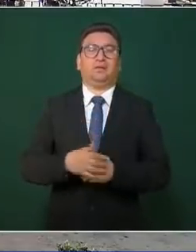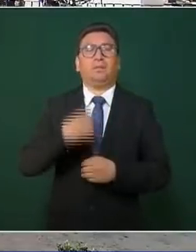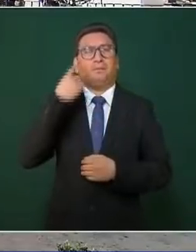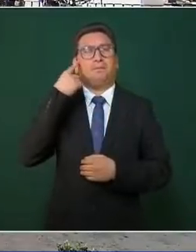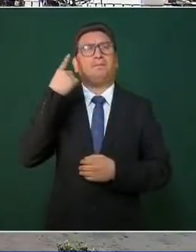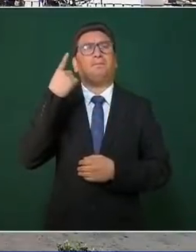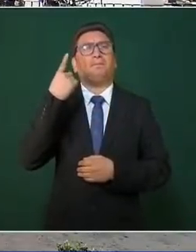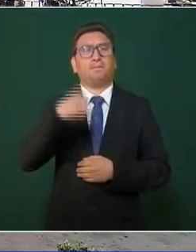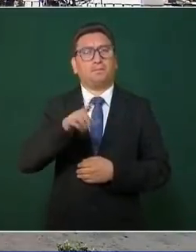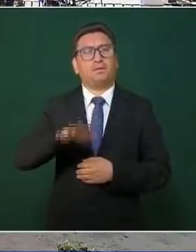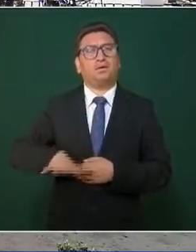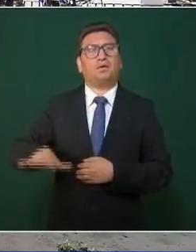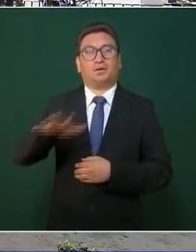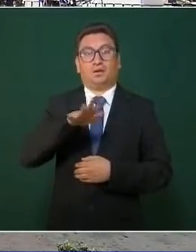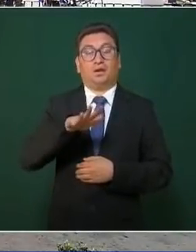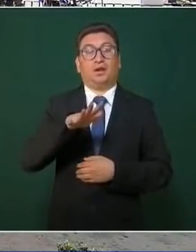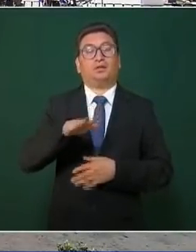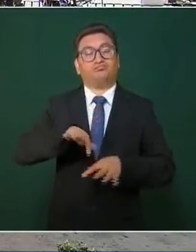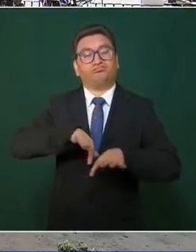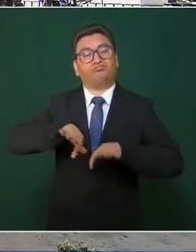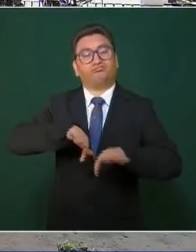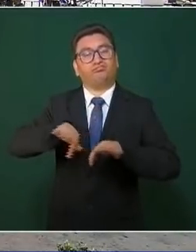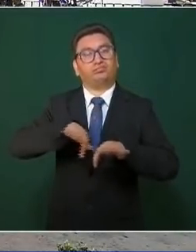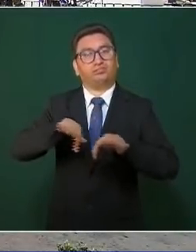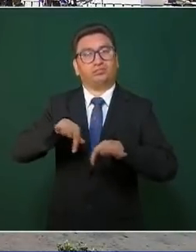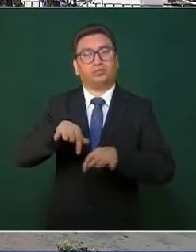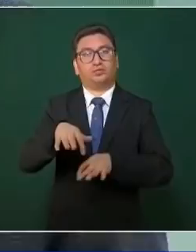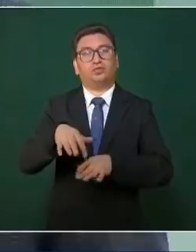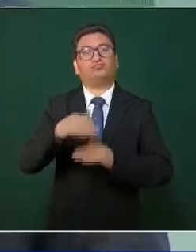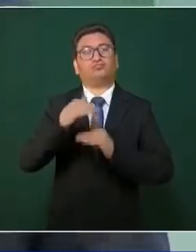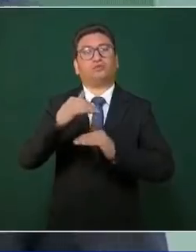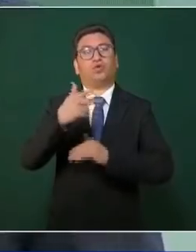para que se garantizaran 8 horas